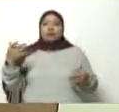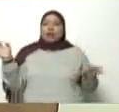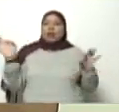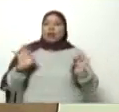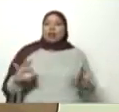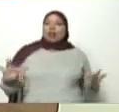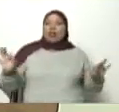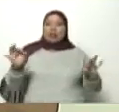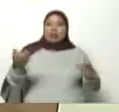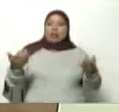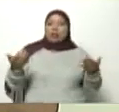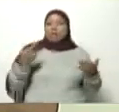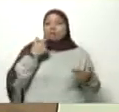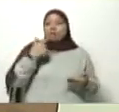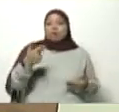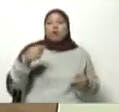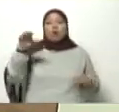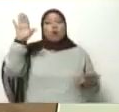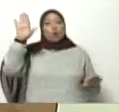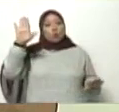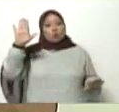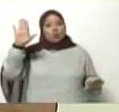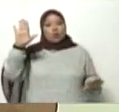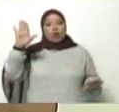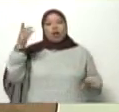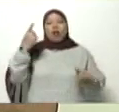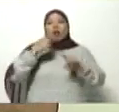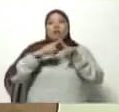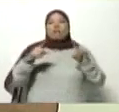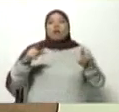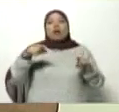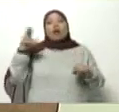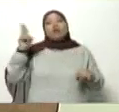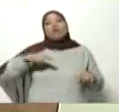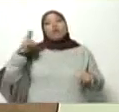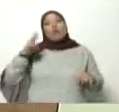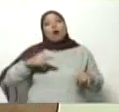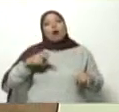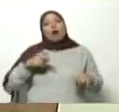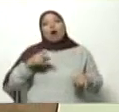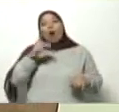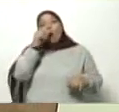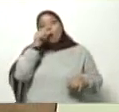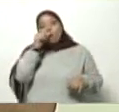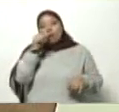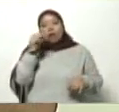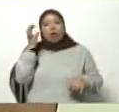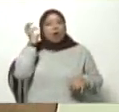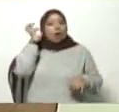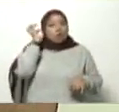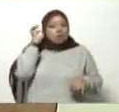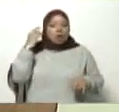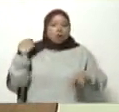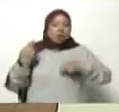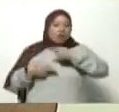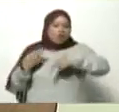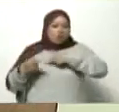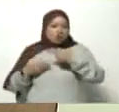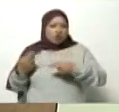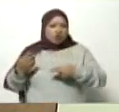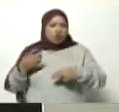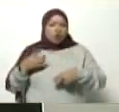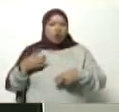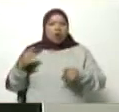eso. Pero uno revolucionario o revolucionario jura o por compromete su palabra, palabra de